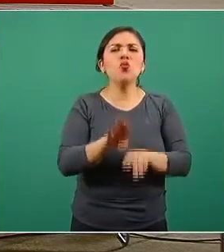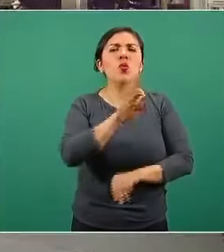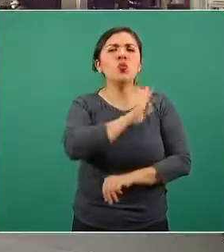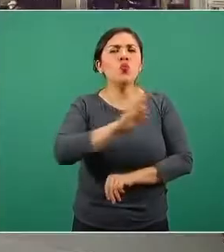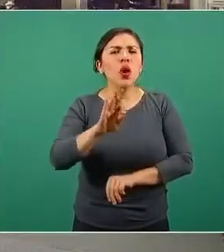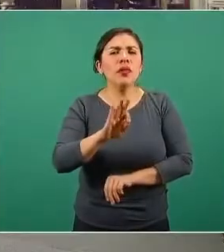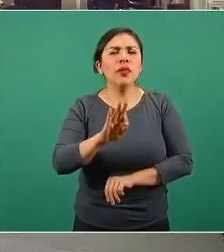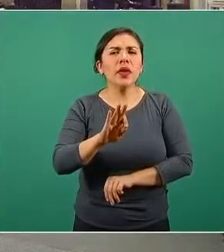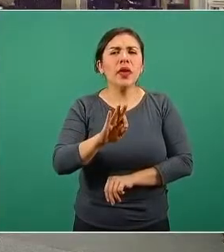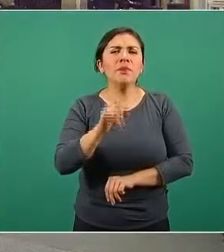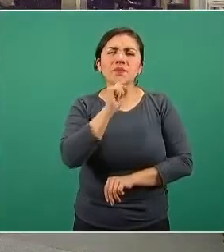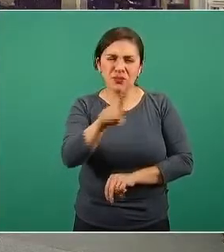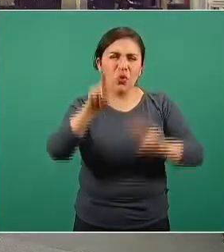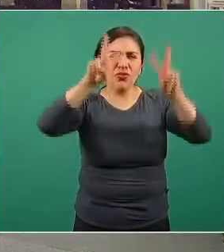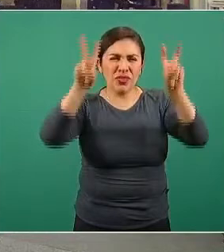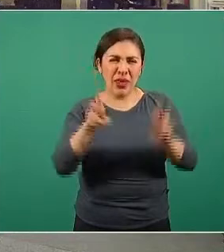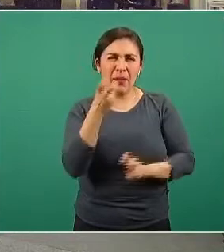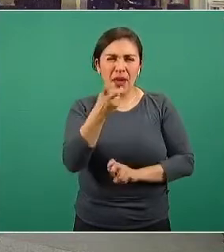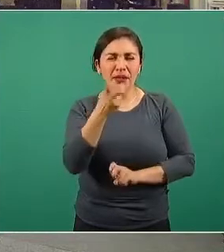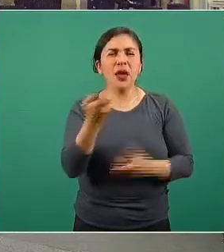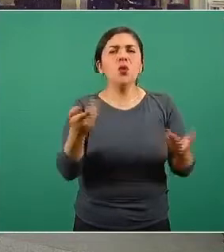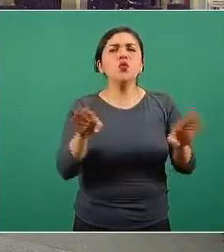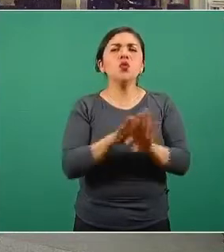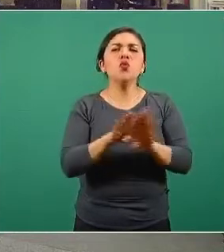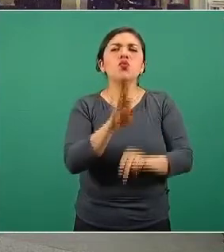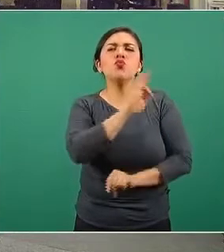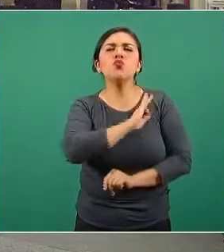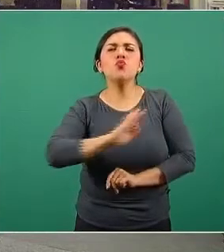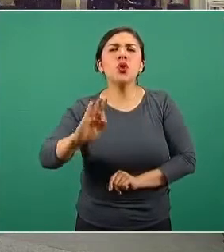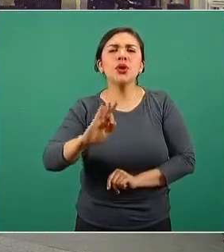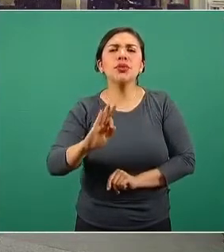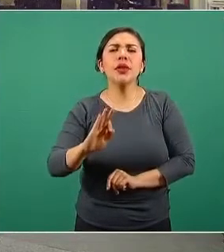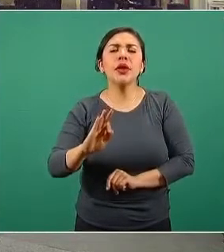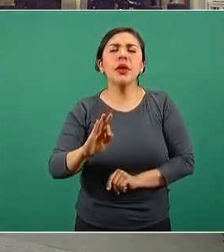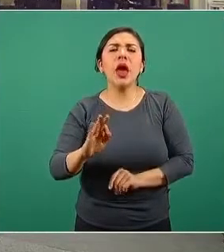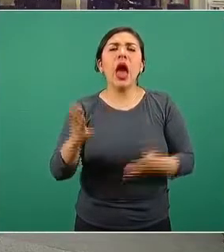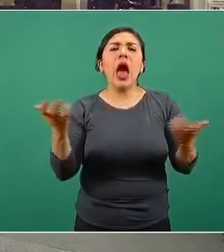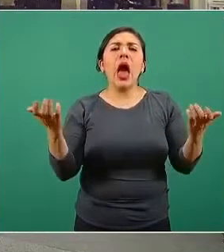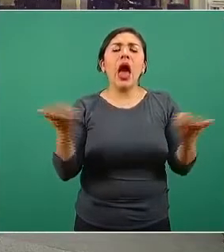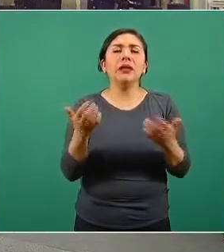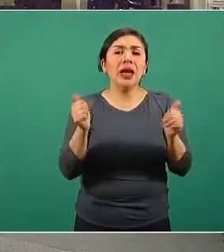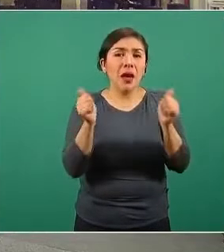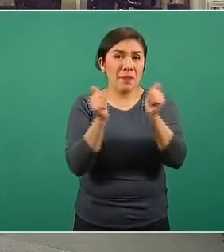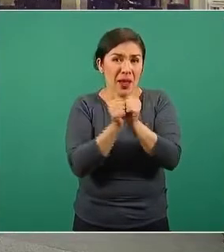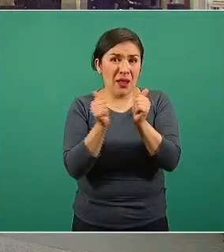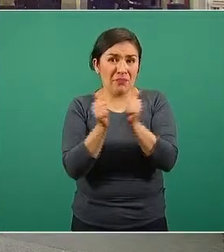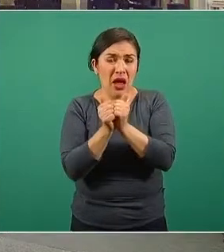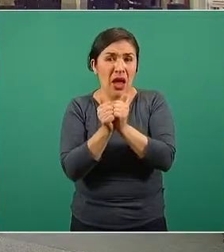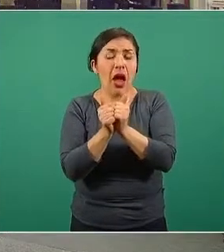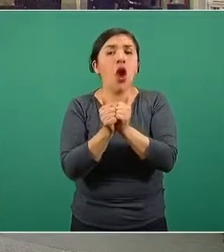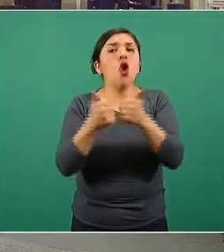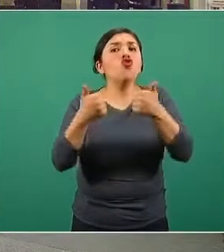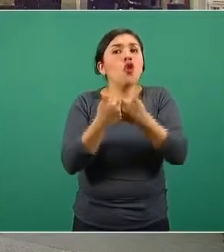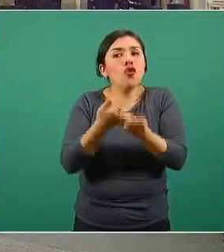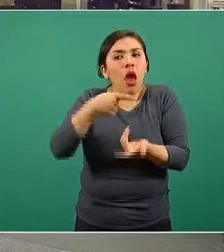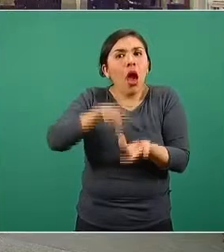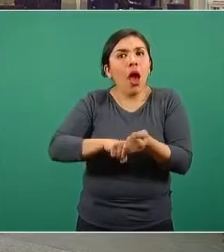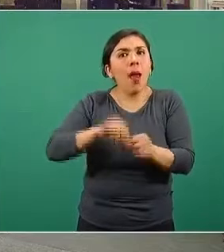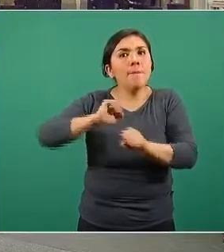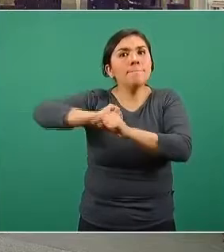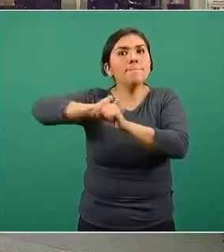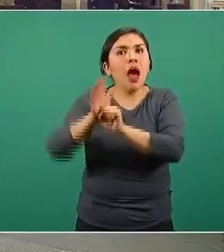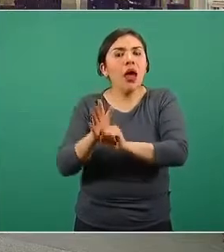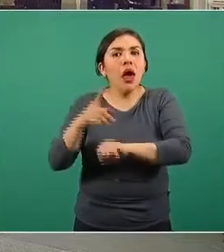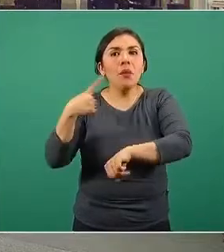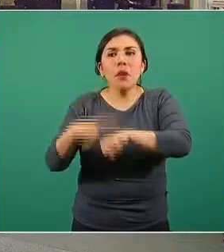realizar, hablando pues de este tema, cómo se podría realizar un acto sexual ahorita con pandemia. Viene el día de mañana, 14 de febrero,